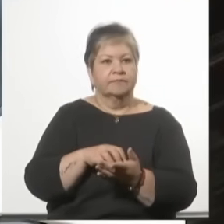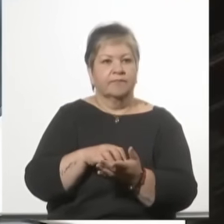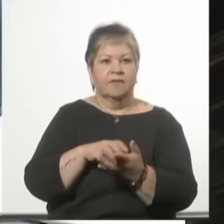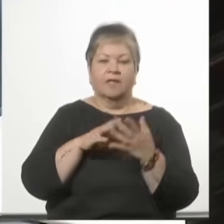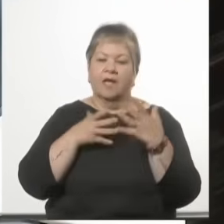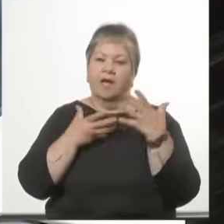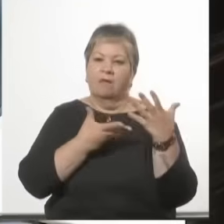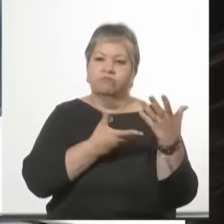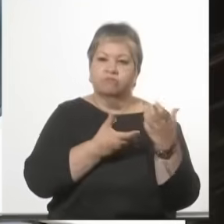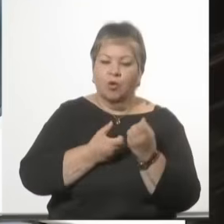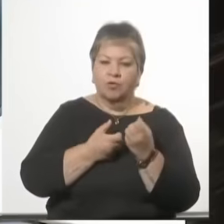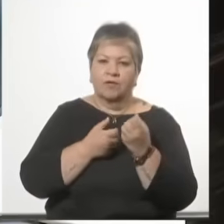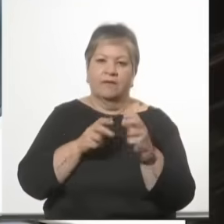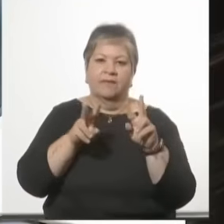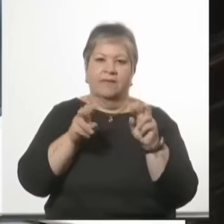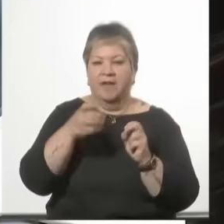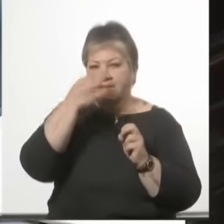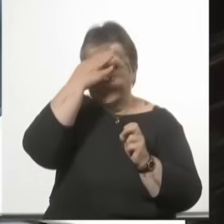aspectos técnicos que tienen que ver con esto.